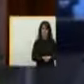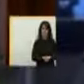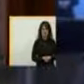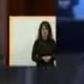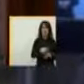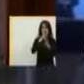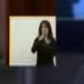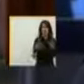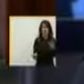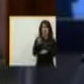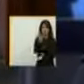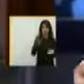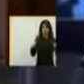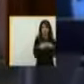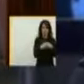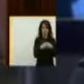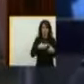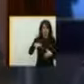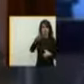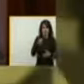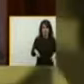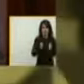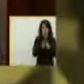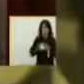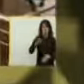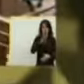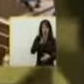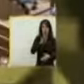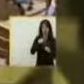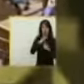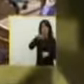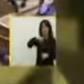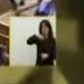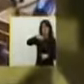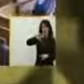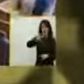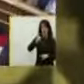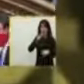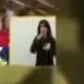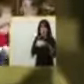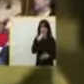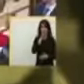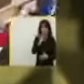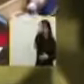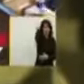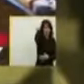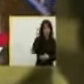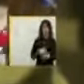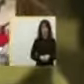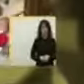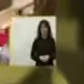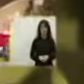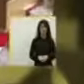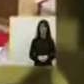Non, te lo podo explicar perfectamente, Pilar, non. Por tanto, non, pero moito máis doados de atopar que todos os que faltan para esta combinación de 90